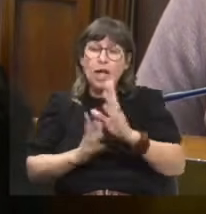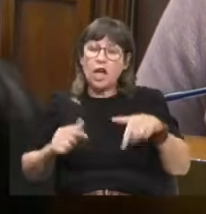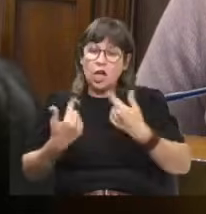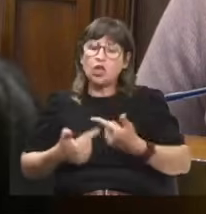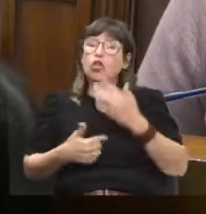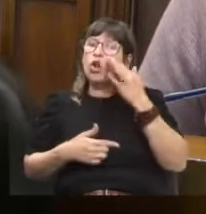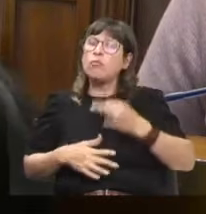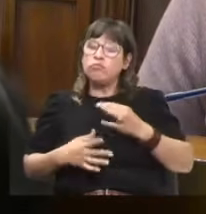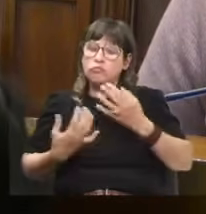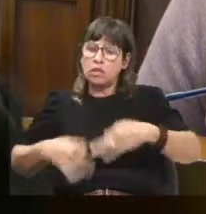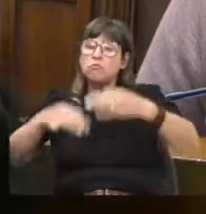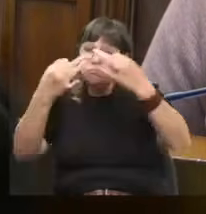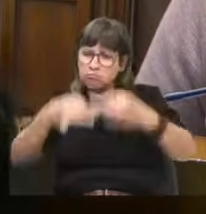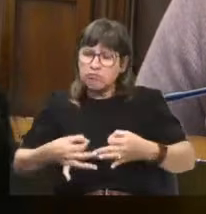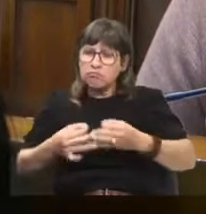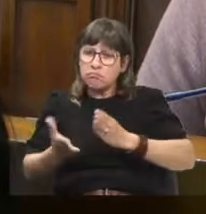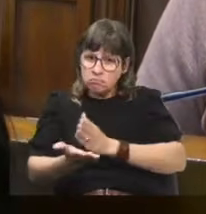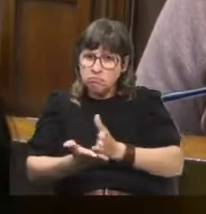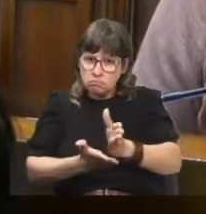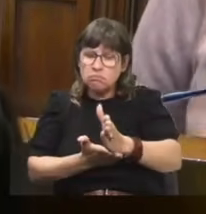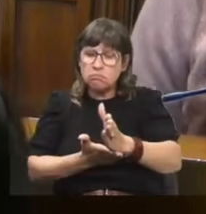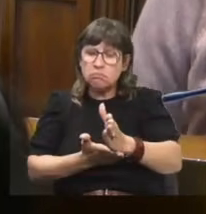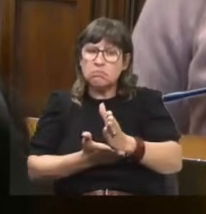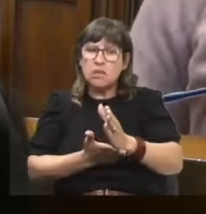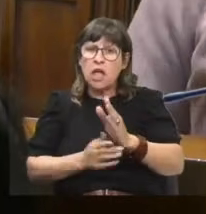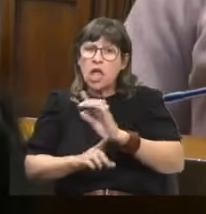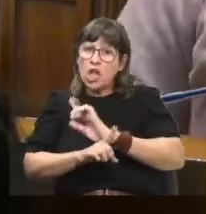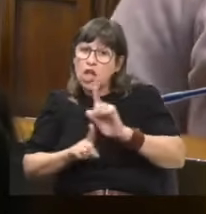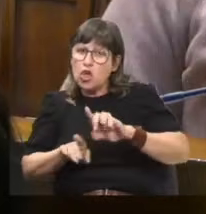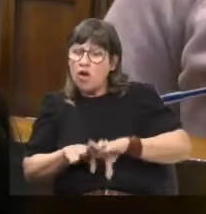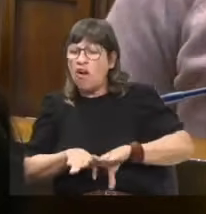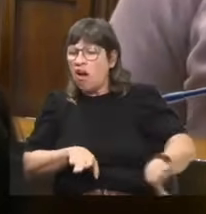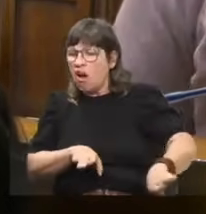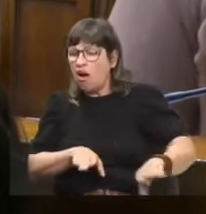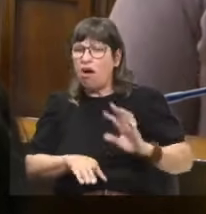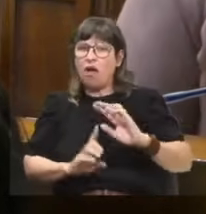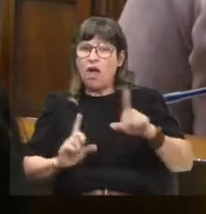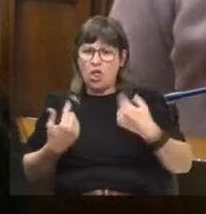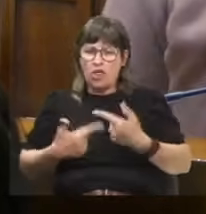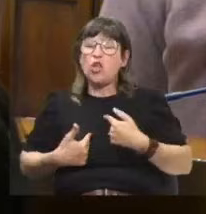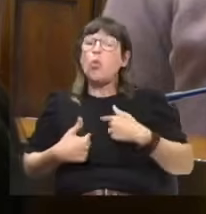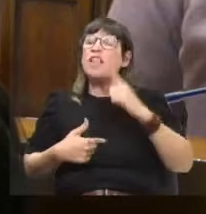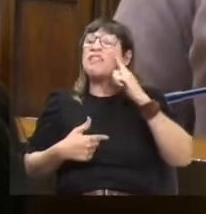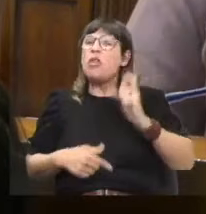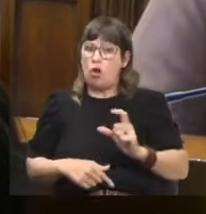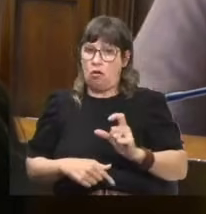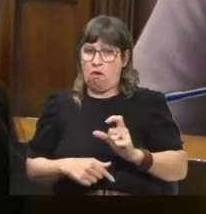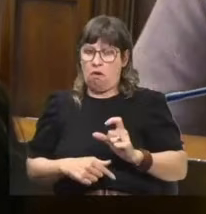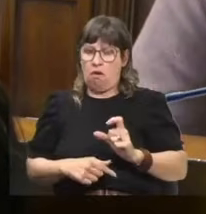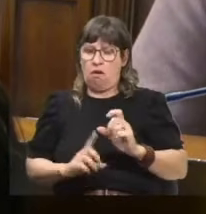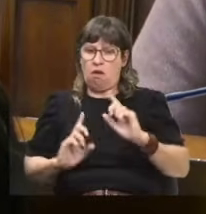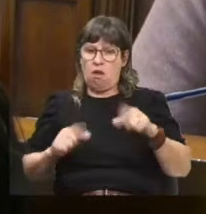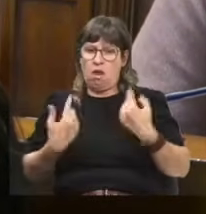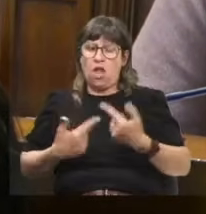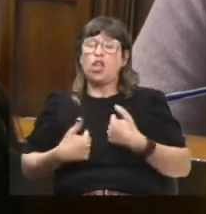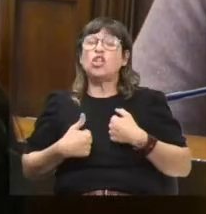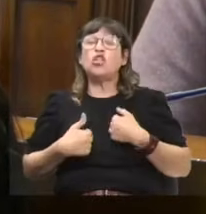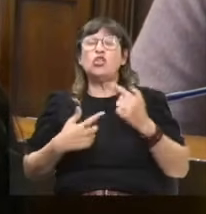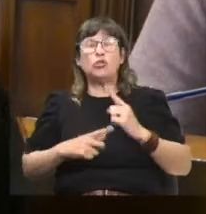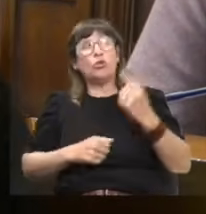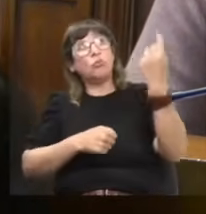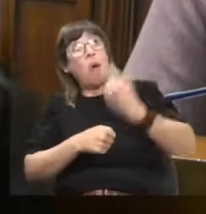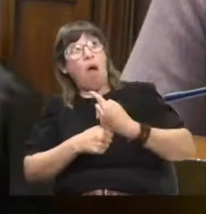correspondía transitar y sin apartarnos de nuestras convicciones y de los deberes que nos imponen